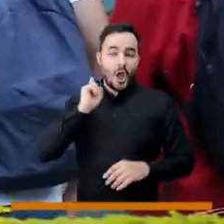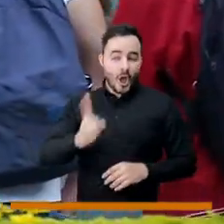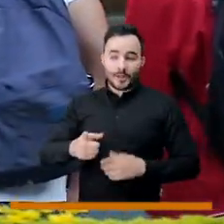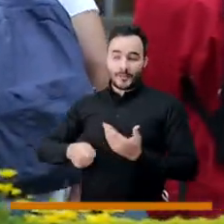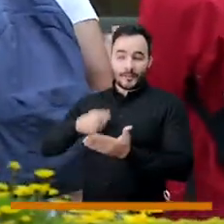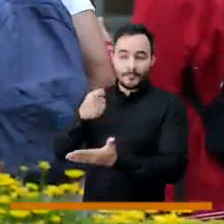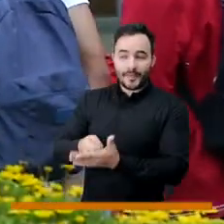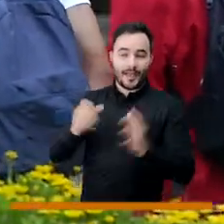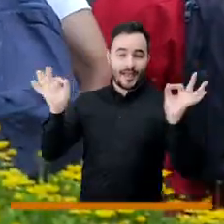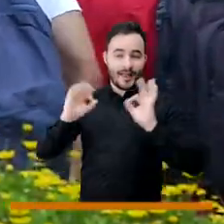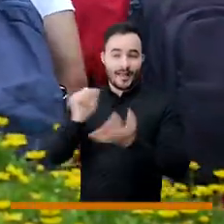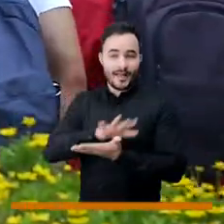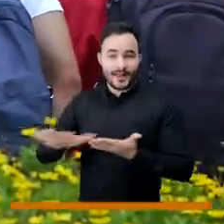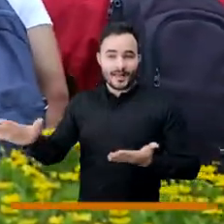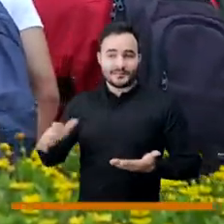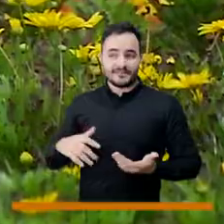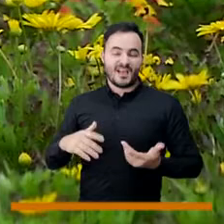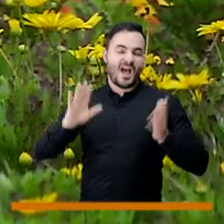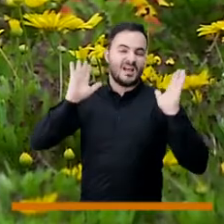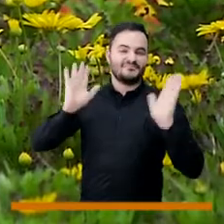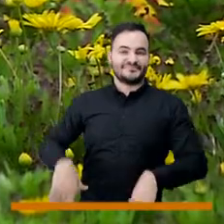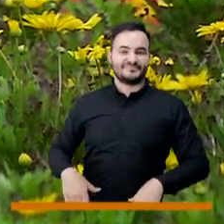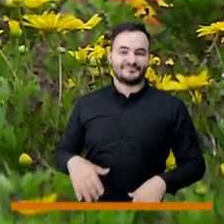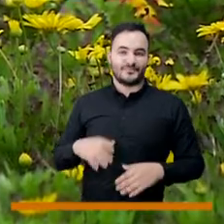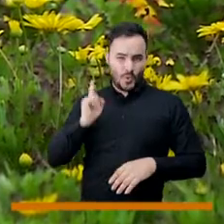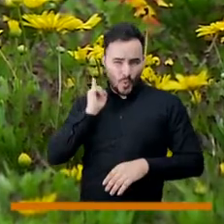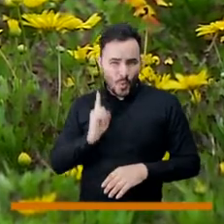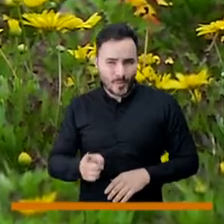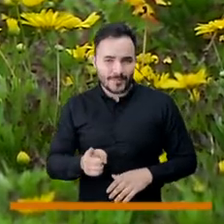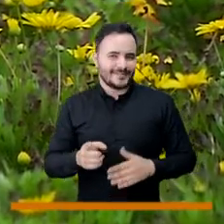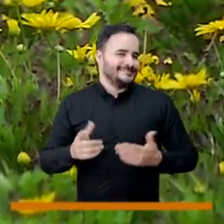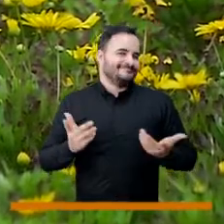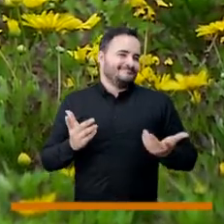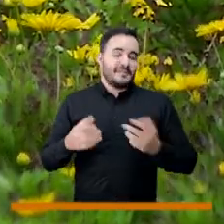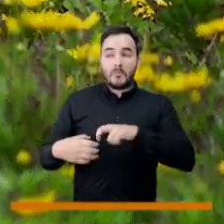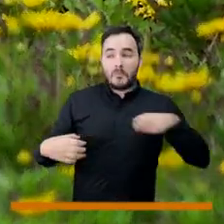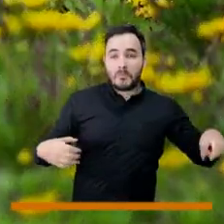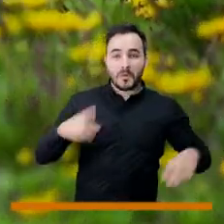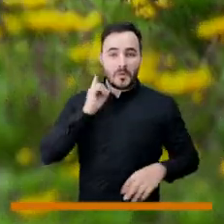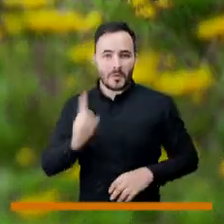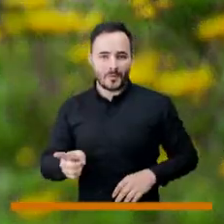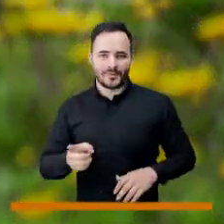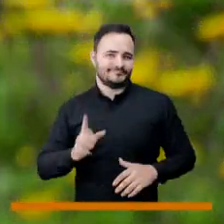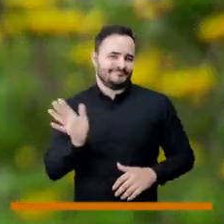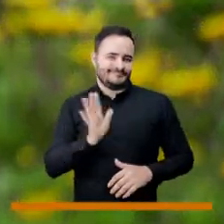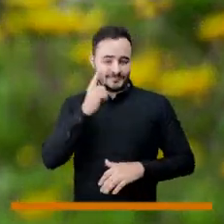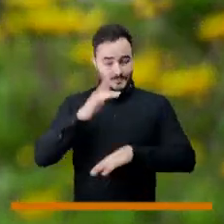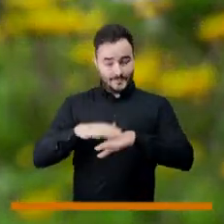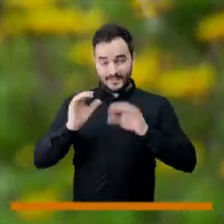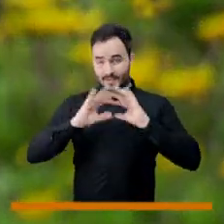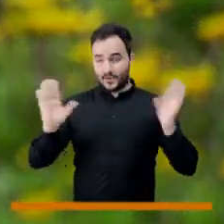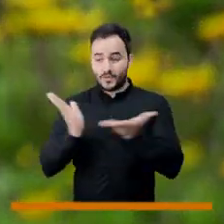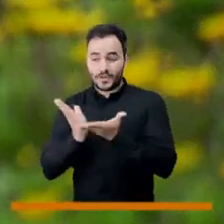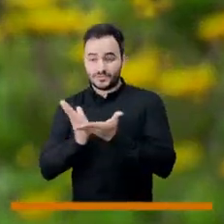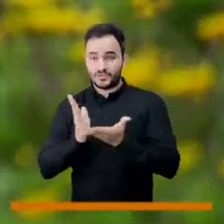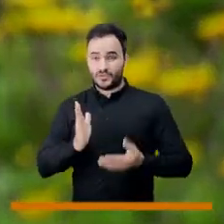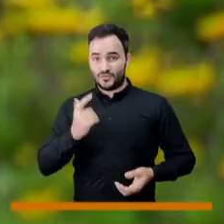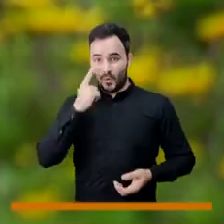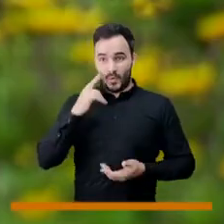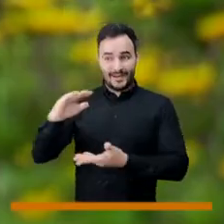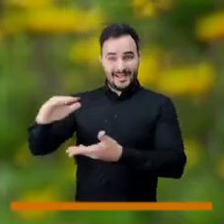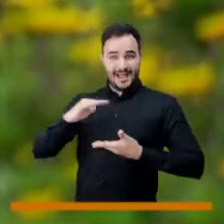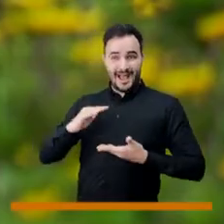pensar de esa forma sobre una oportunidad es que el derecho a la educación es ese es un derecho y legio